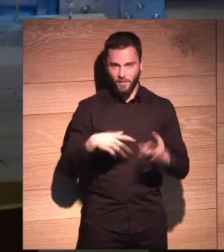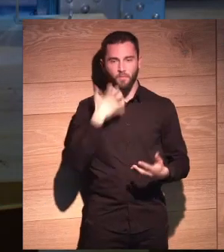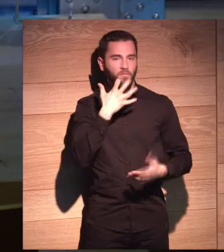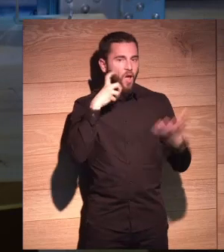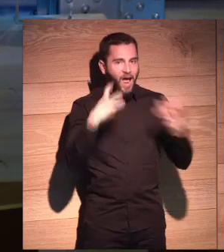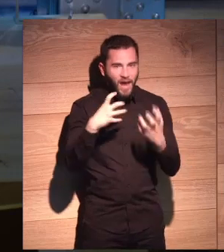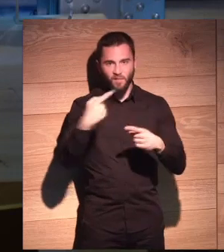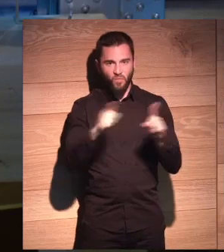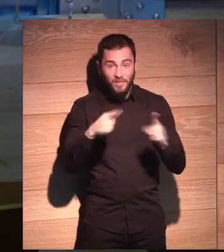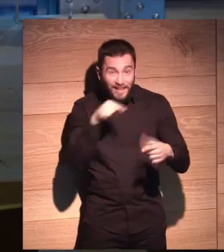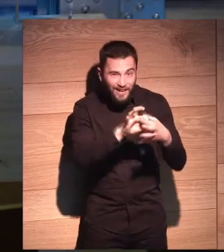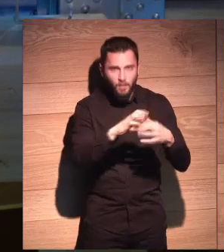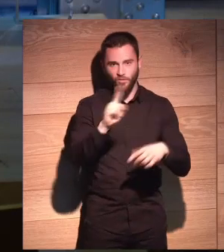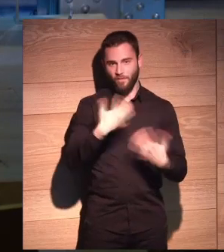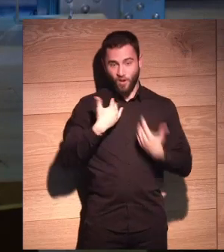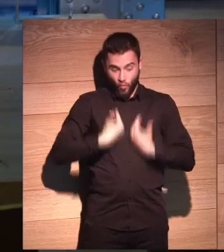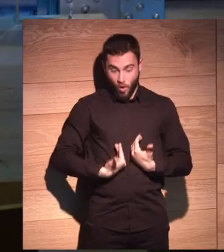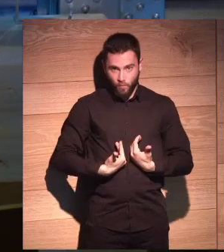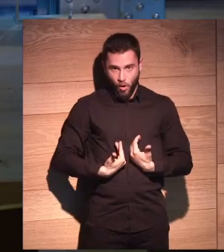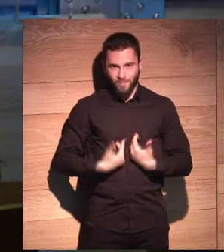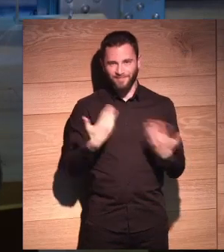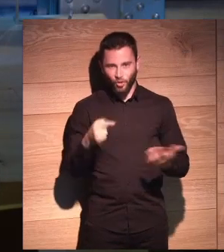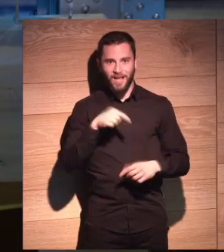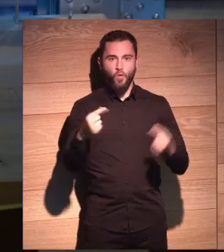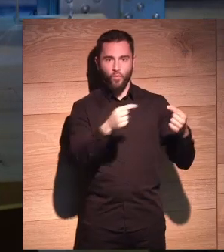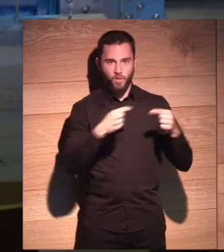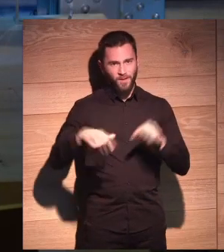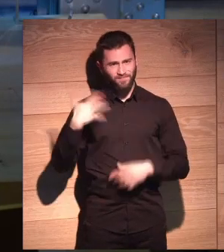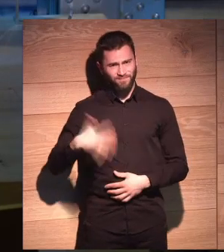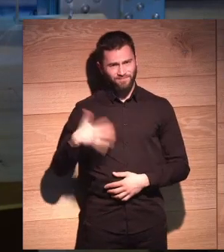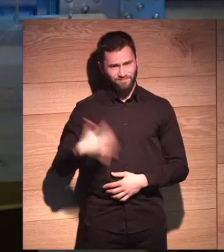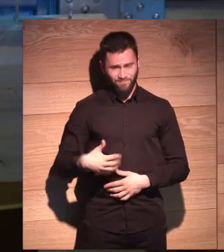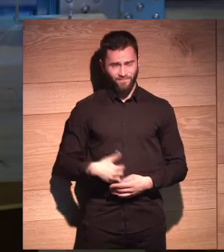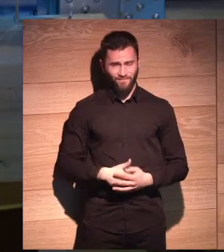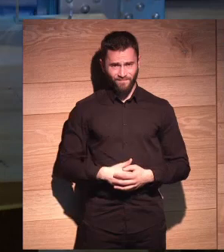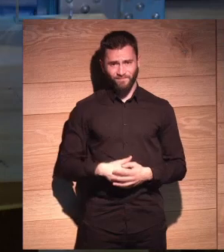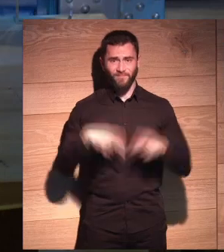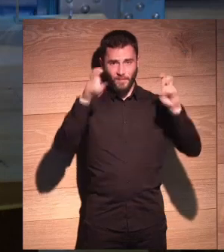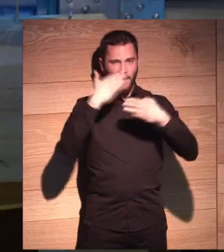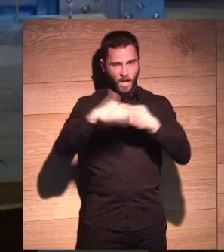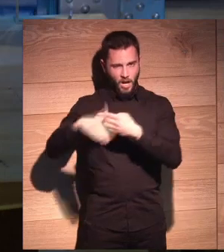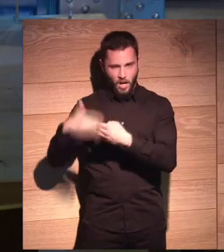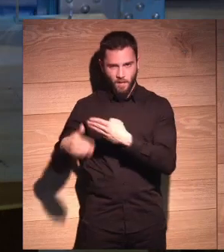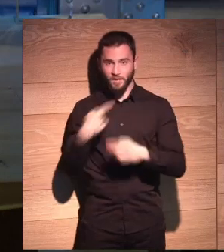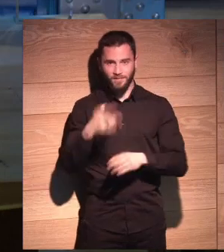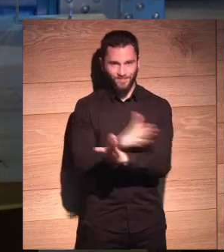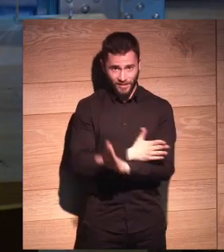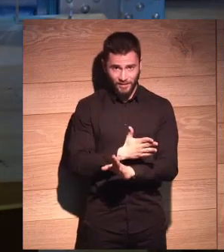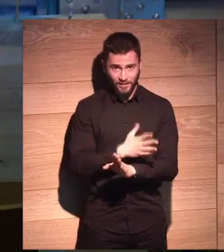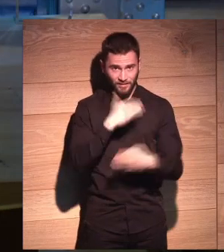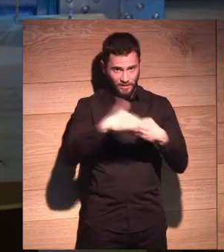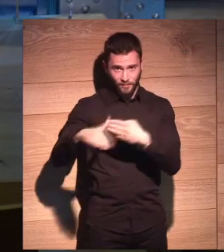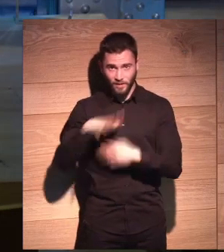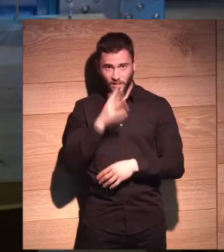la música, sino al propio cuerpo. Entonces, claro, ahí hay un debate impresionante, ¿no? Sobre los límites, como he dicho anteriormente, ¿no? Porque,